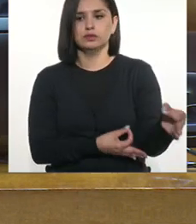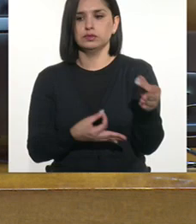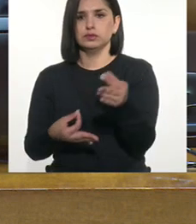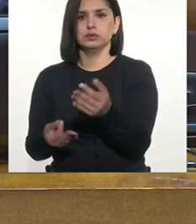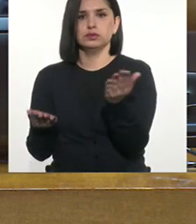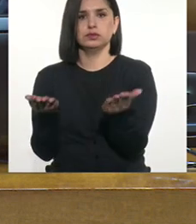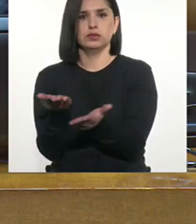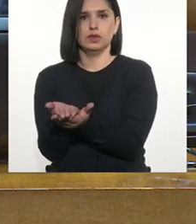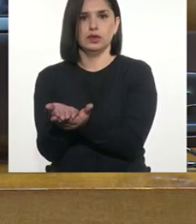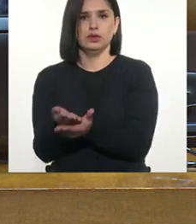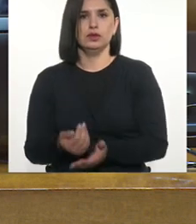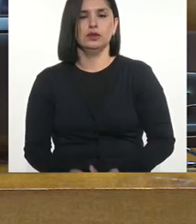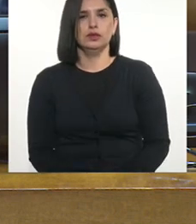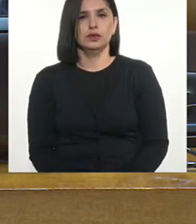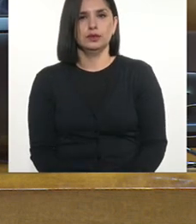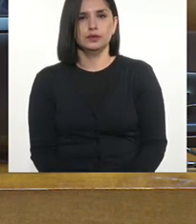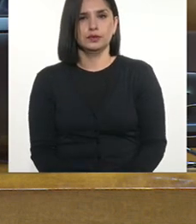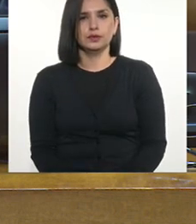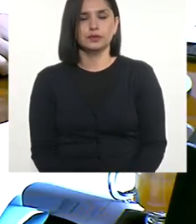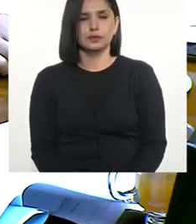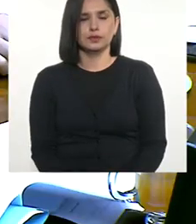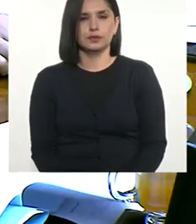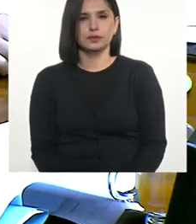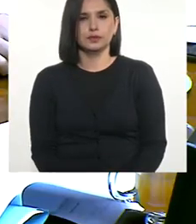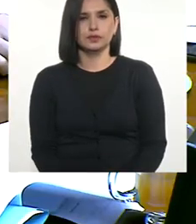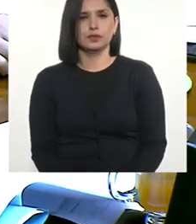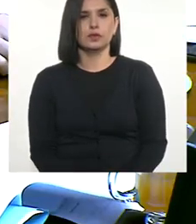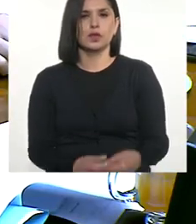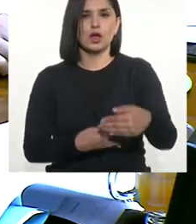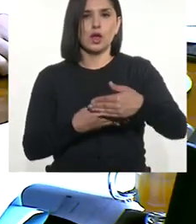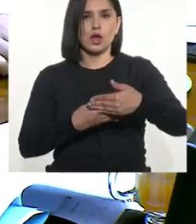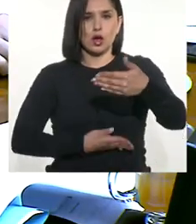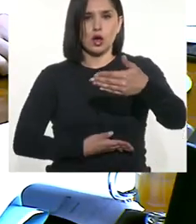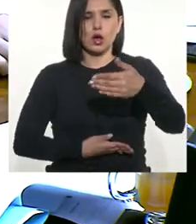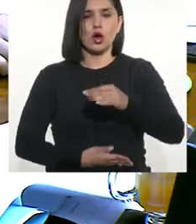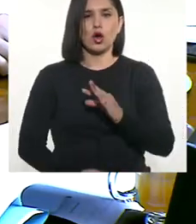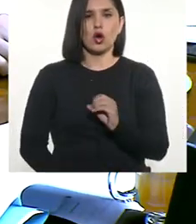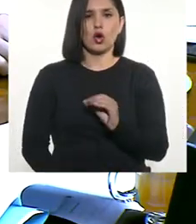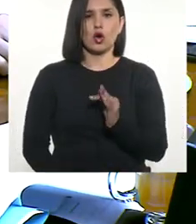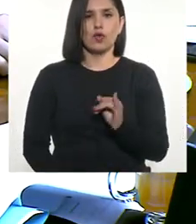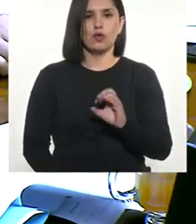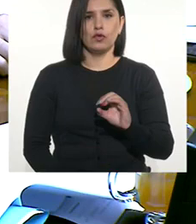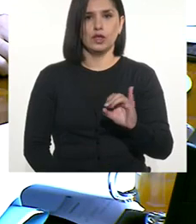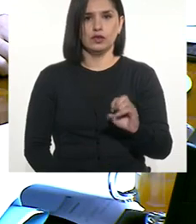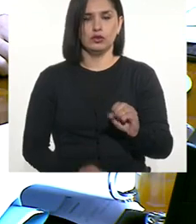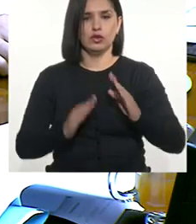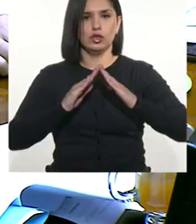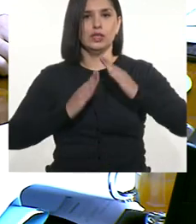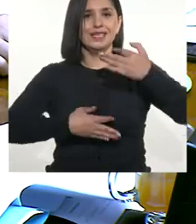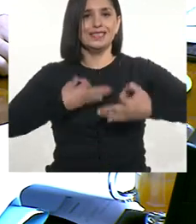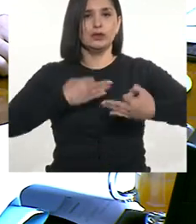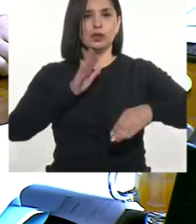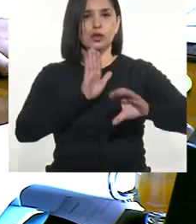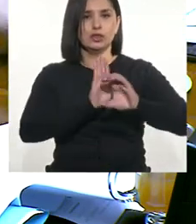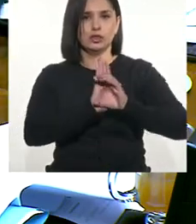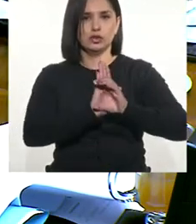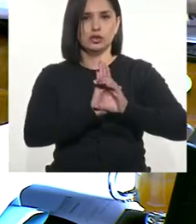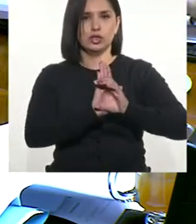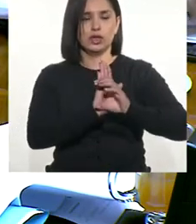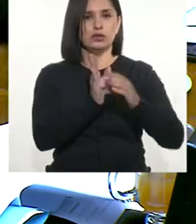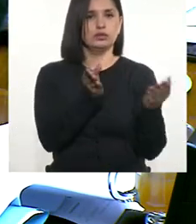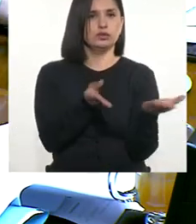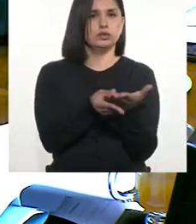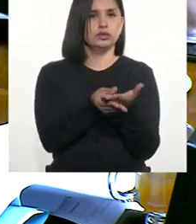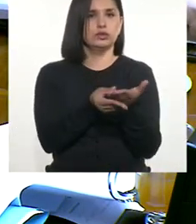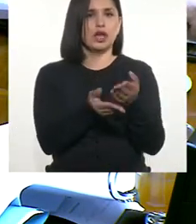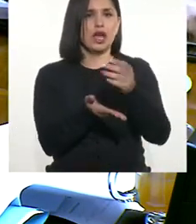agregar los documentos a sus antecedentes oficios del excelentísimo tribunal constitucional adjunta de diversas